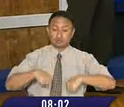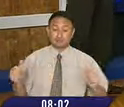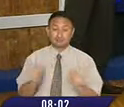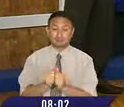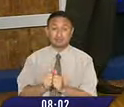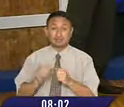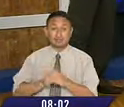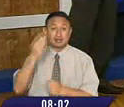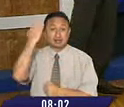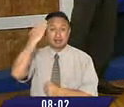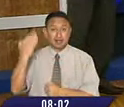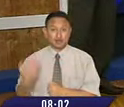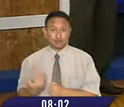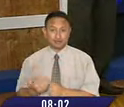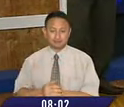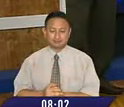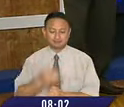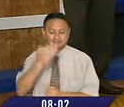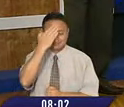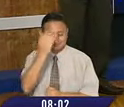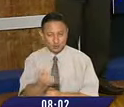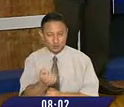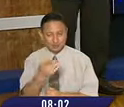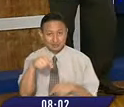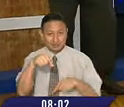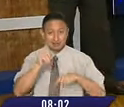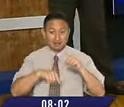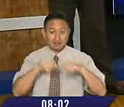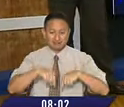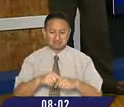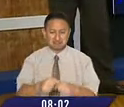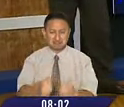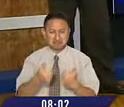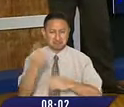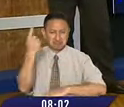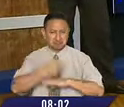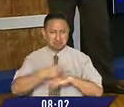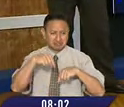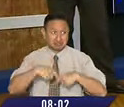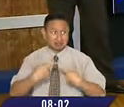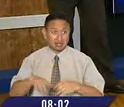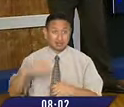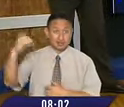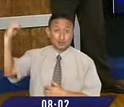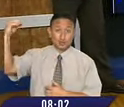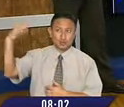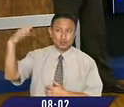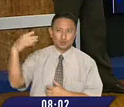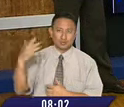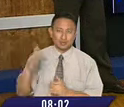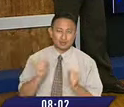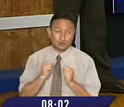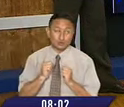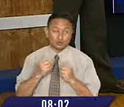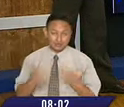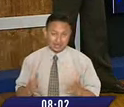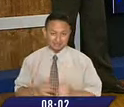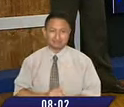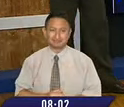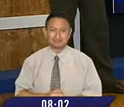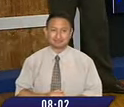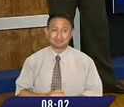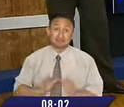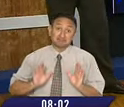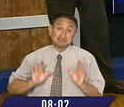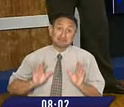Intimilla. Buenos días. Buenos días, Roberto, amigos. Que tengan una excelente jornada. Ha salido ya el sol a calentarnos un poquito mientras dure. Bueno, y ahí